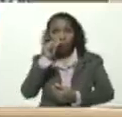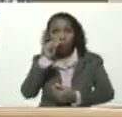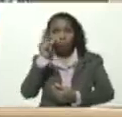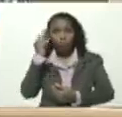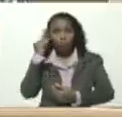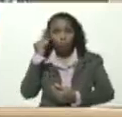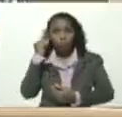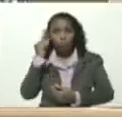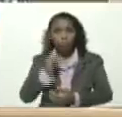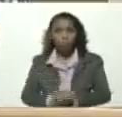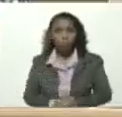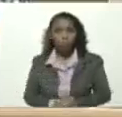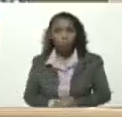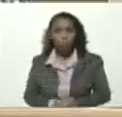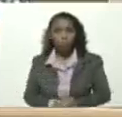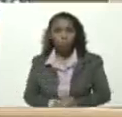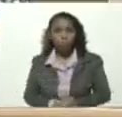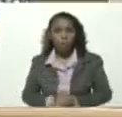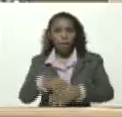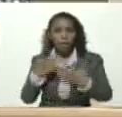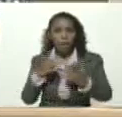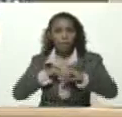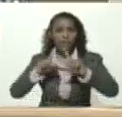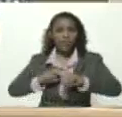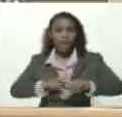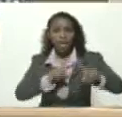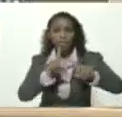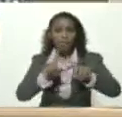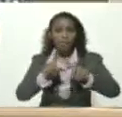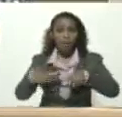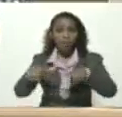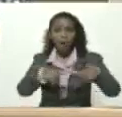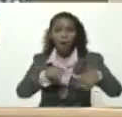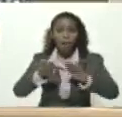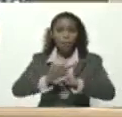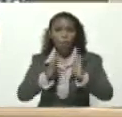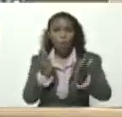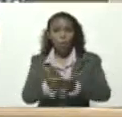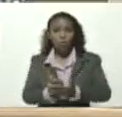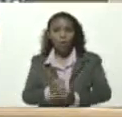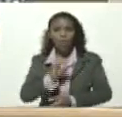con los compañeros y las compañeras que de distintas partes del mundo, mire,